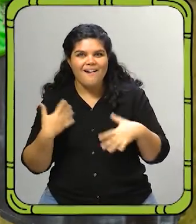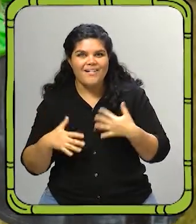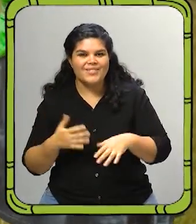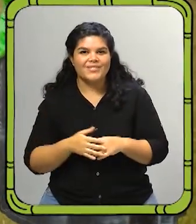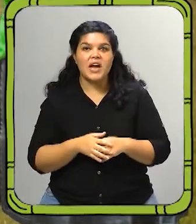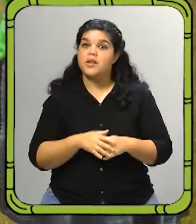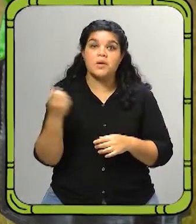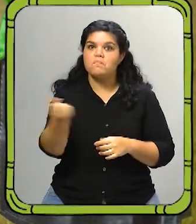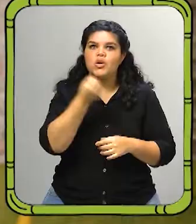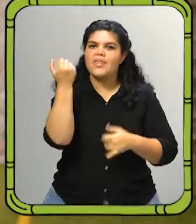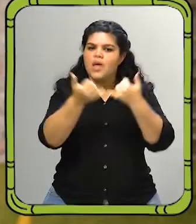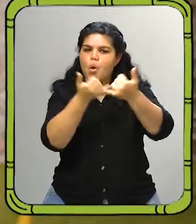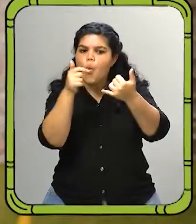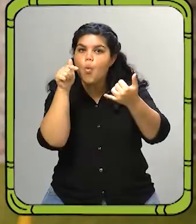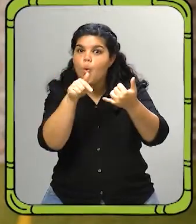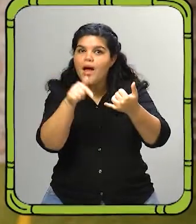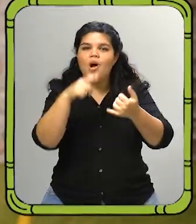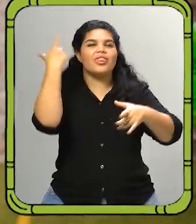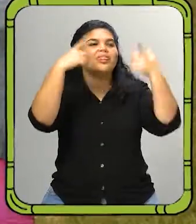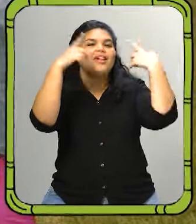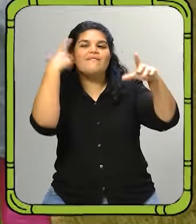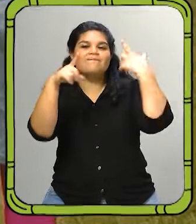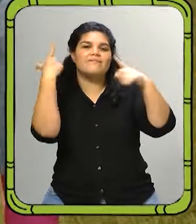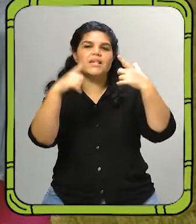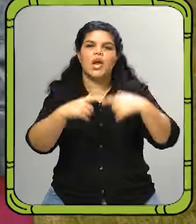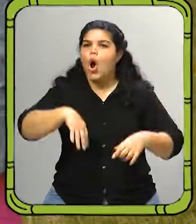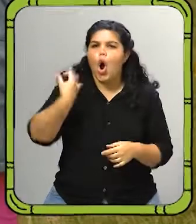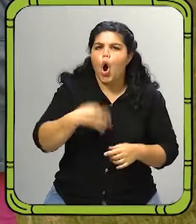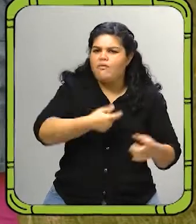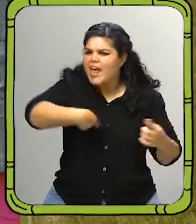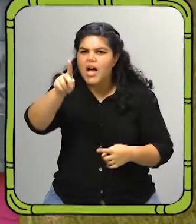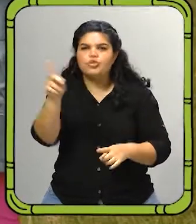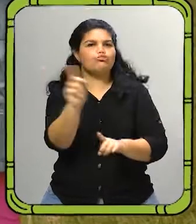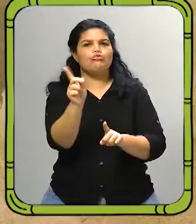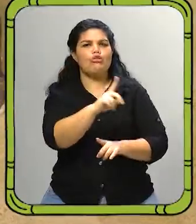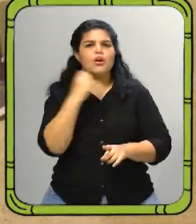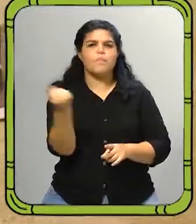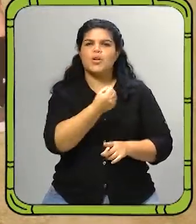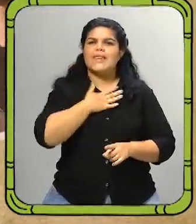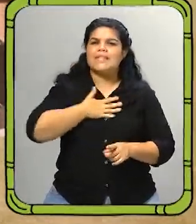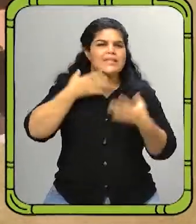los diviertan a ustedes. Que no lo hagan por obligación. Eso que les es haga muy importante. Bien a ustedes.